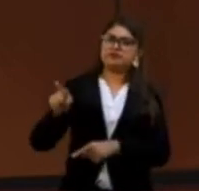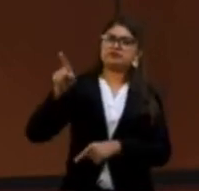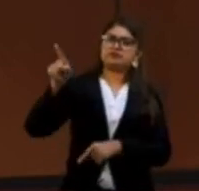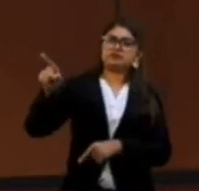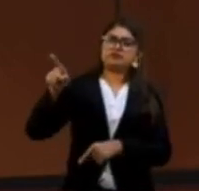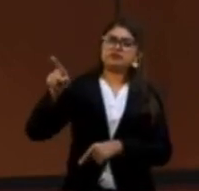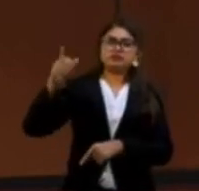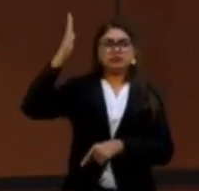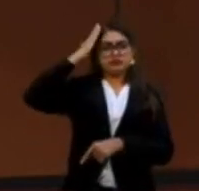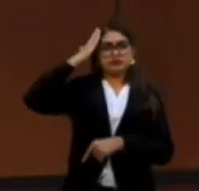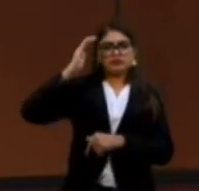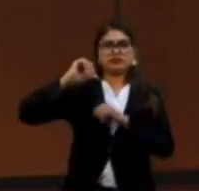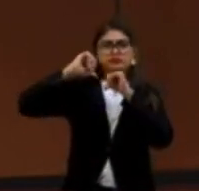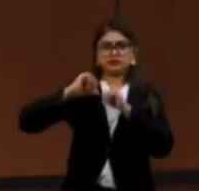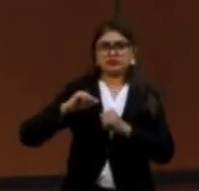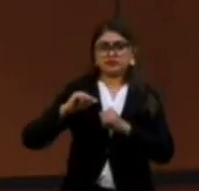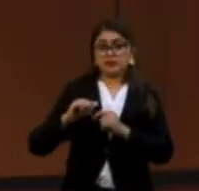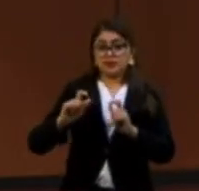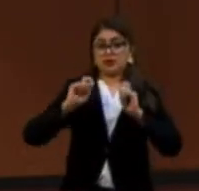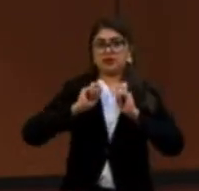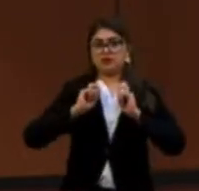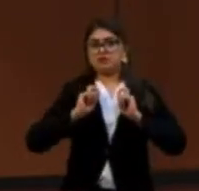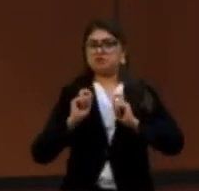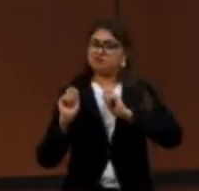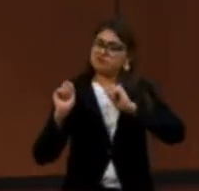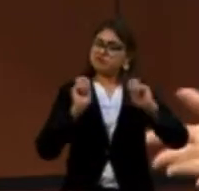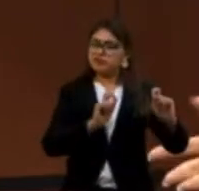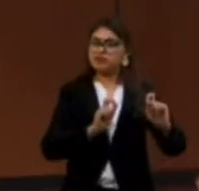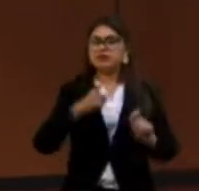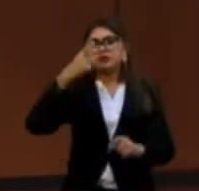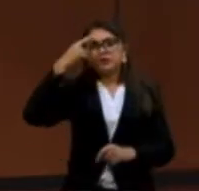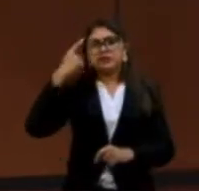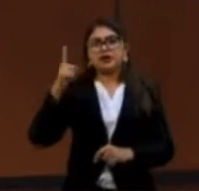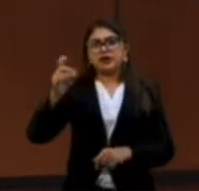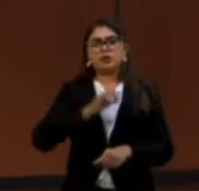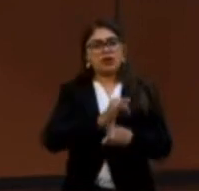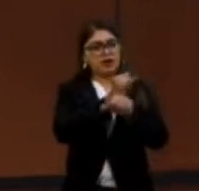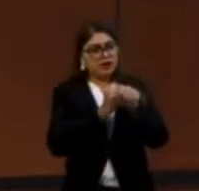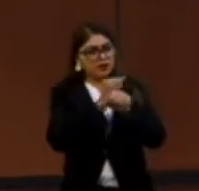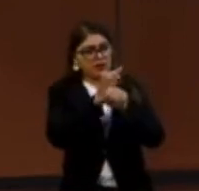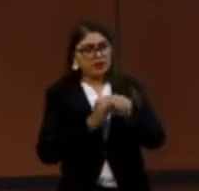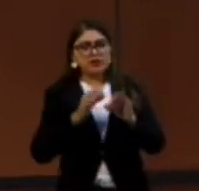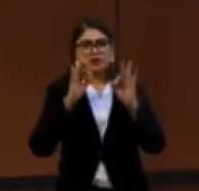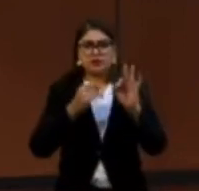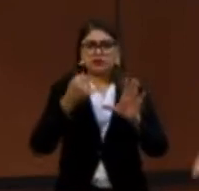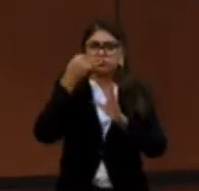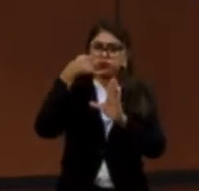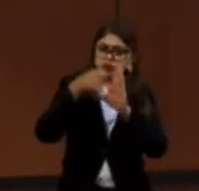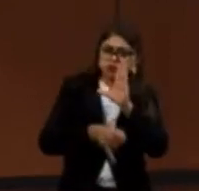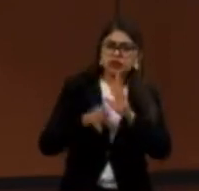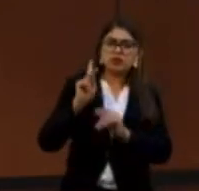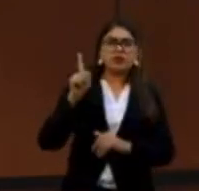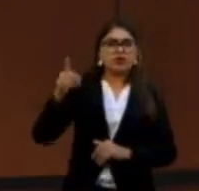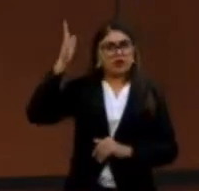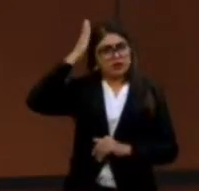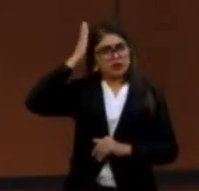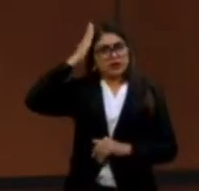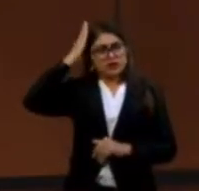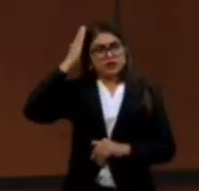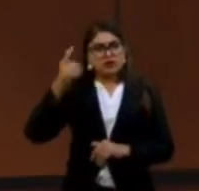cargo para que hubiera una investigación objetiva. Evidentemente, ignoraron, o el titular ignora,